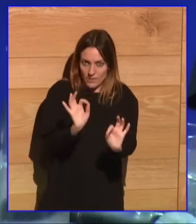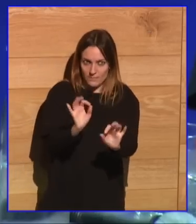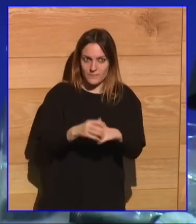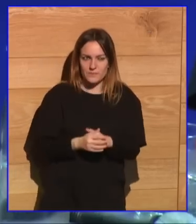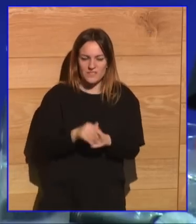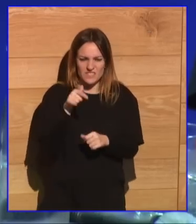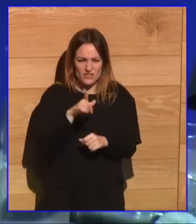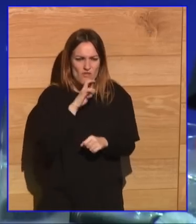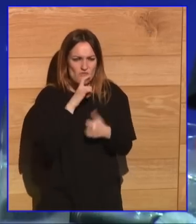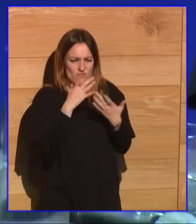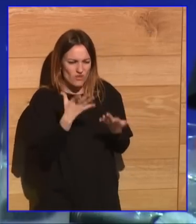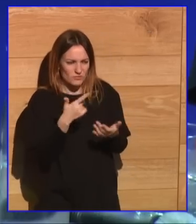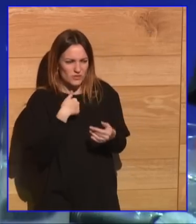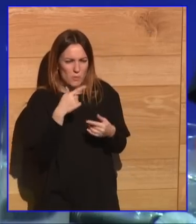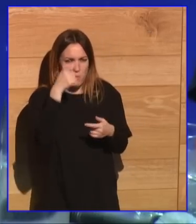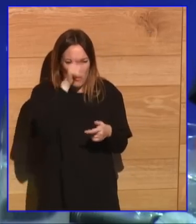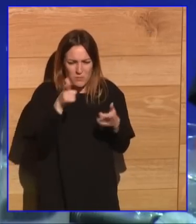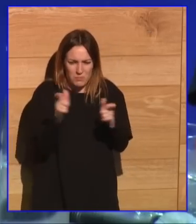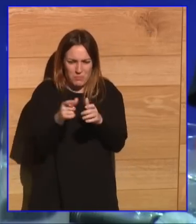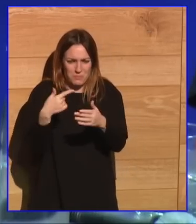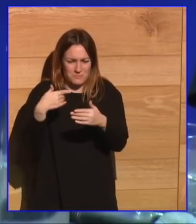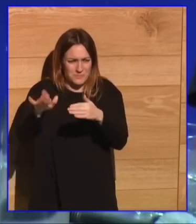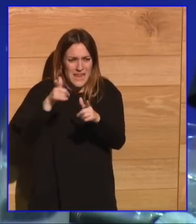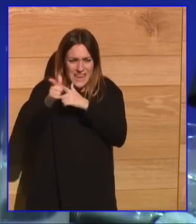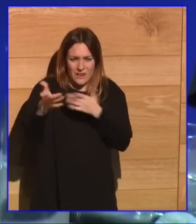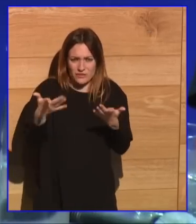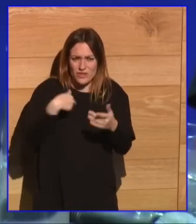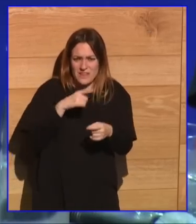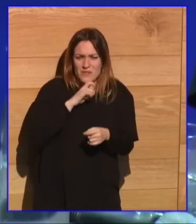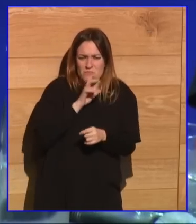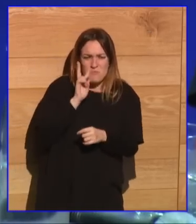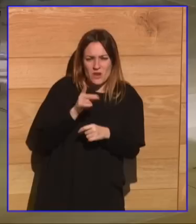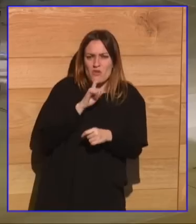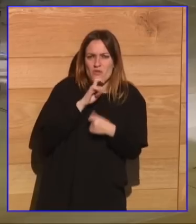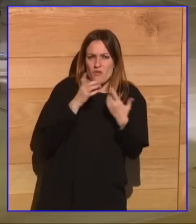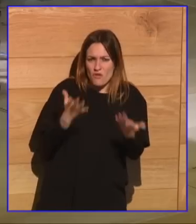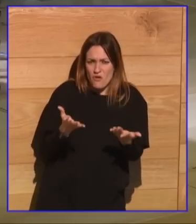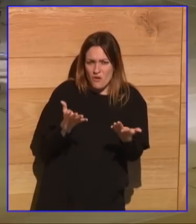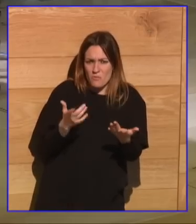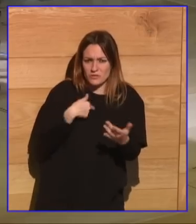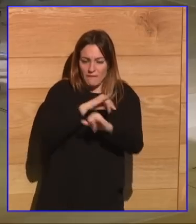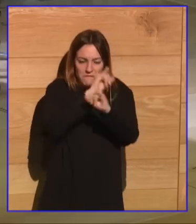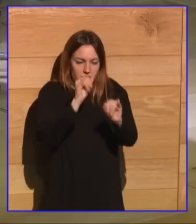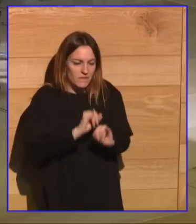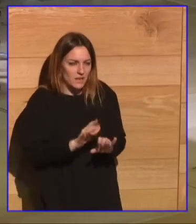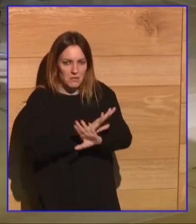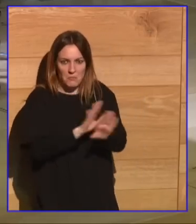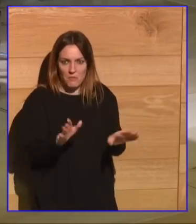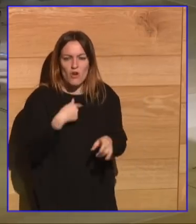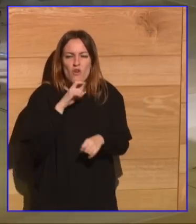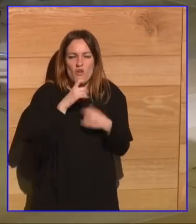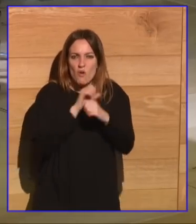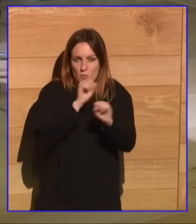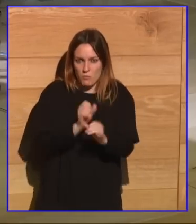un pueblo perdido, con un televisor que tiene 40 años. Sin cobertura. ¿Cómo puedo estar viendo esto aquí siendo tan feliz? Si aquí no